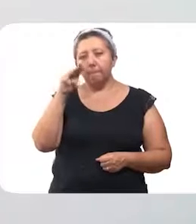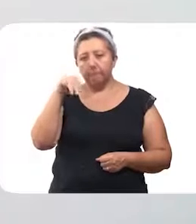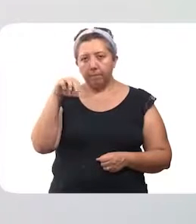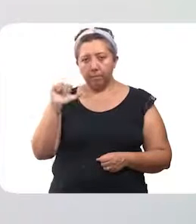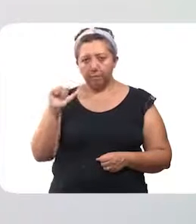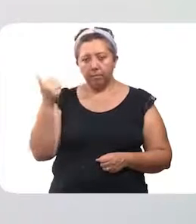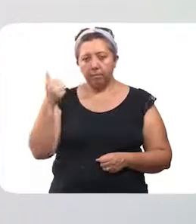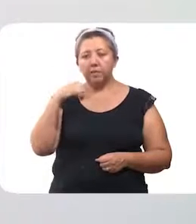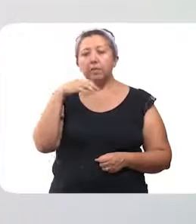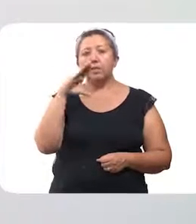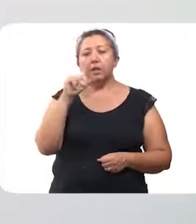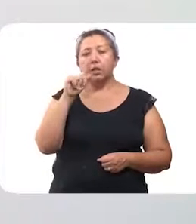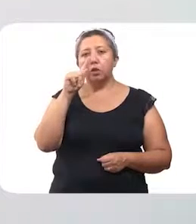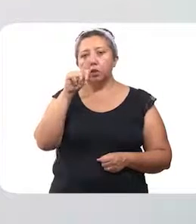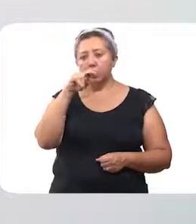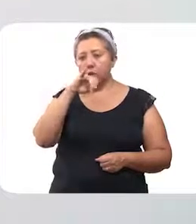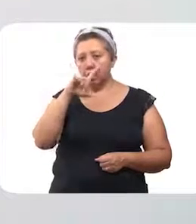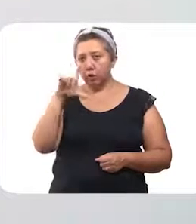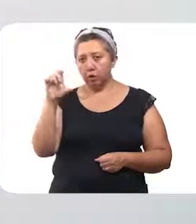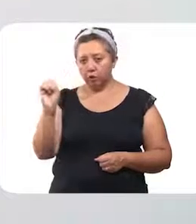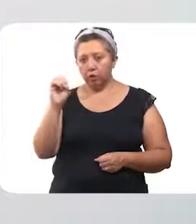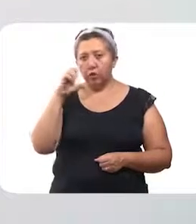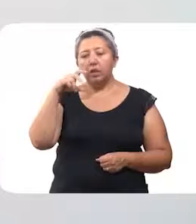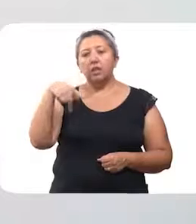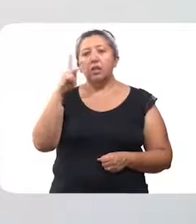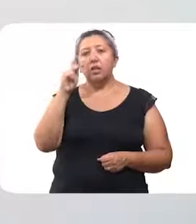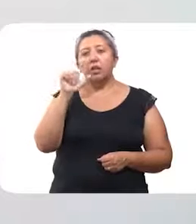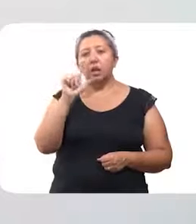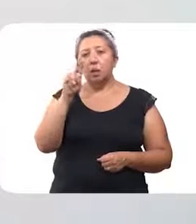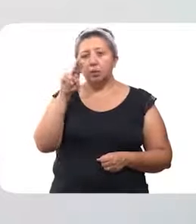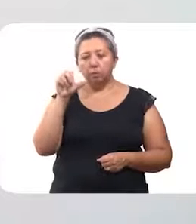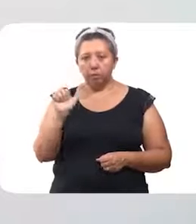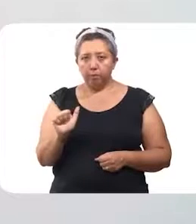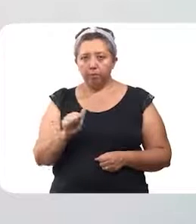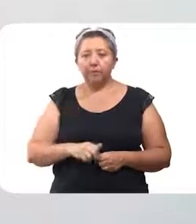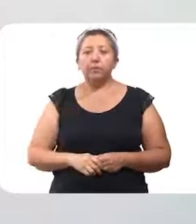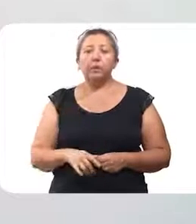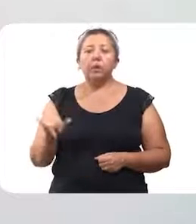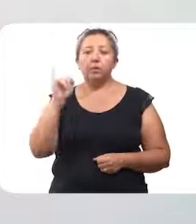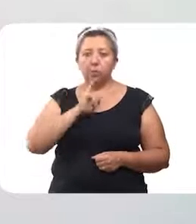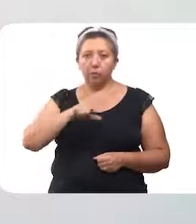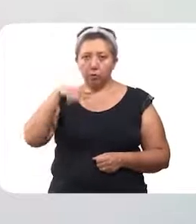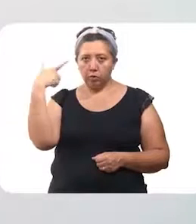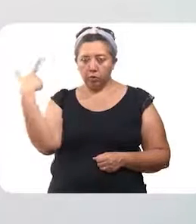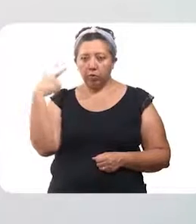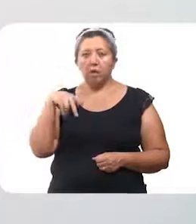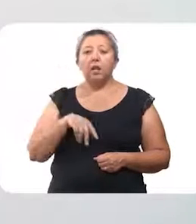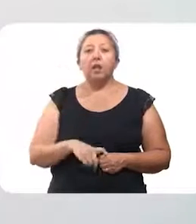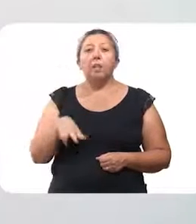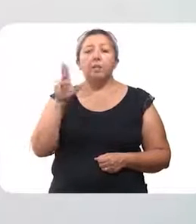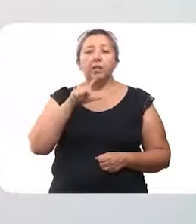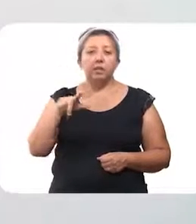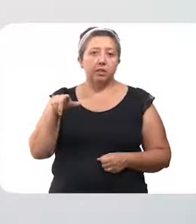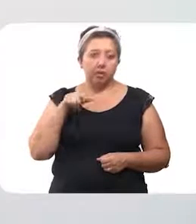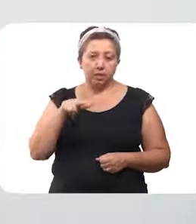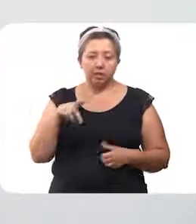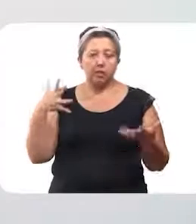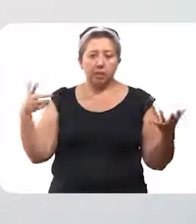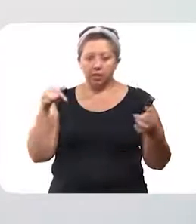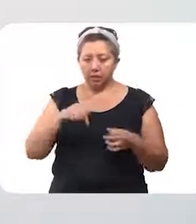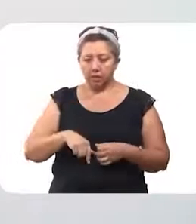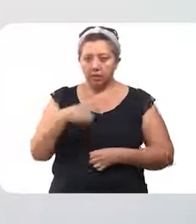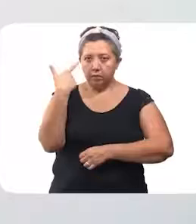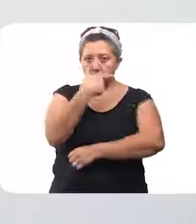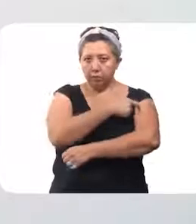Yaxcucul, Cenotillo, Xochel, Mocochá y Cagua. Del jueves 12 al martes 17 de agosto se lleva a cabo en